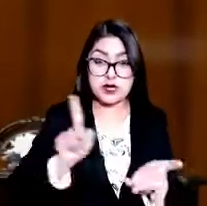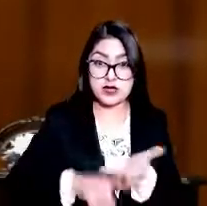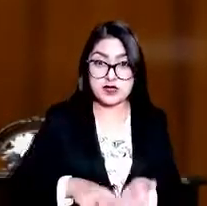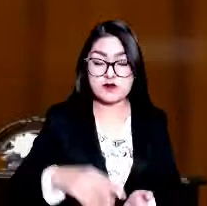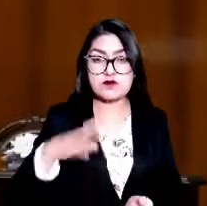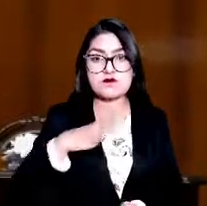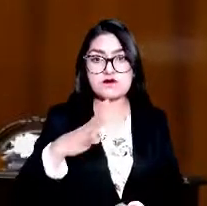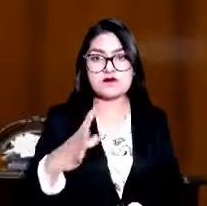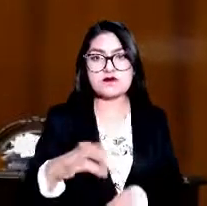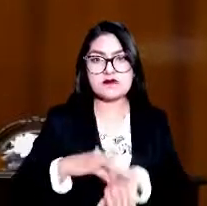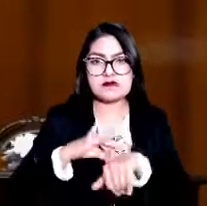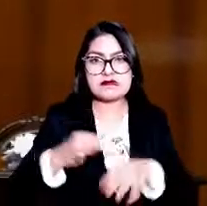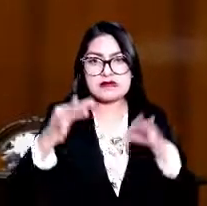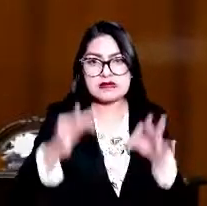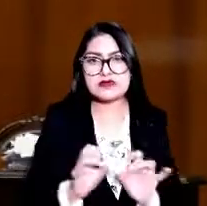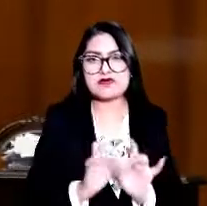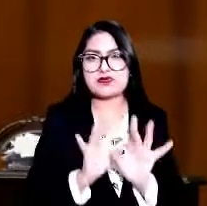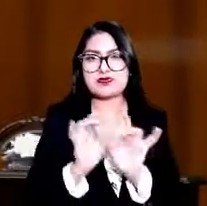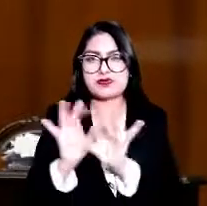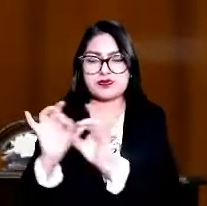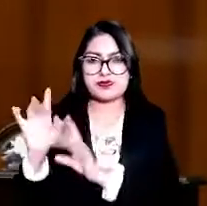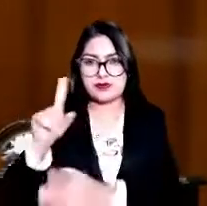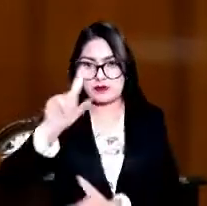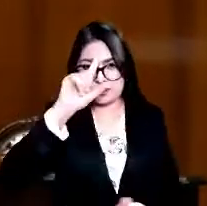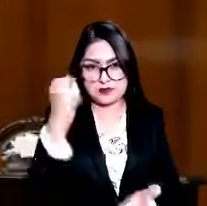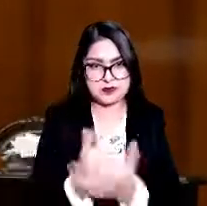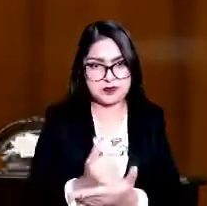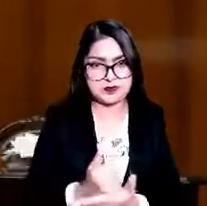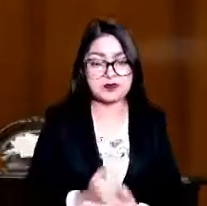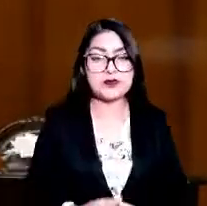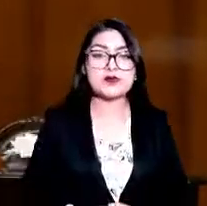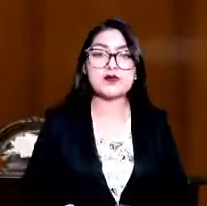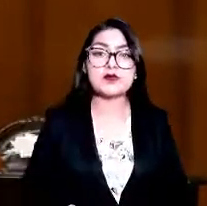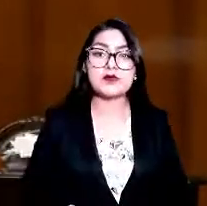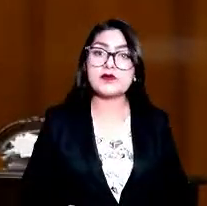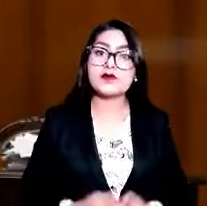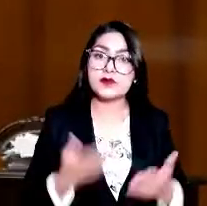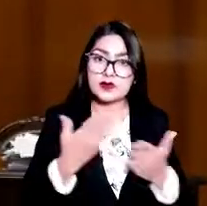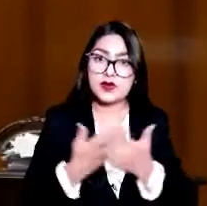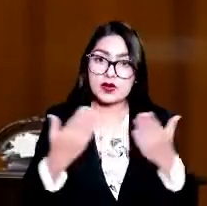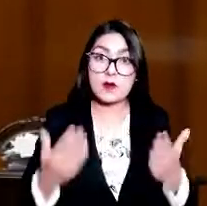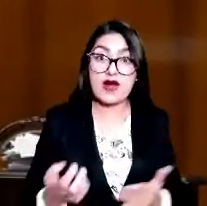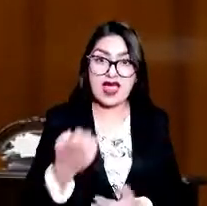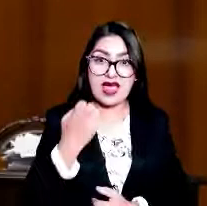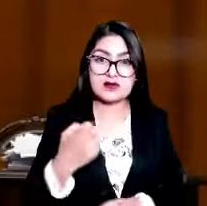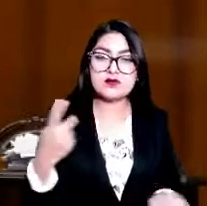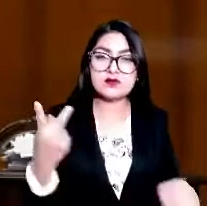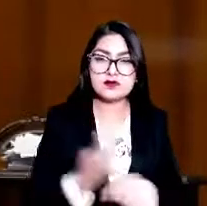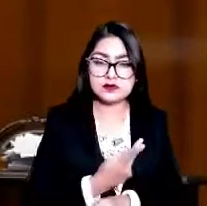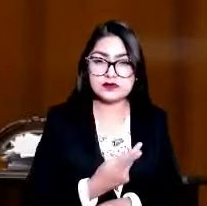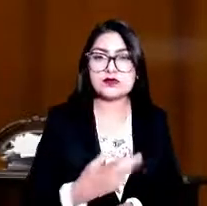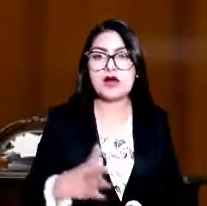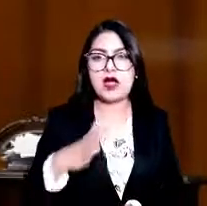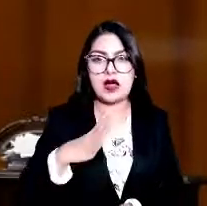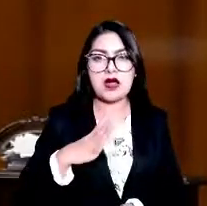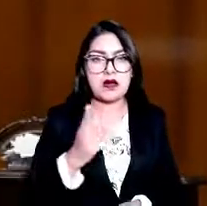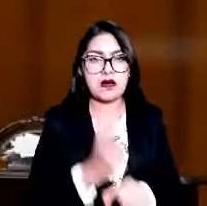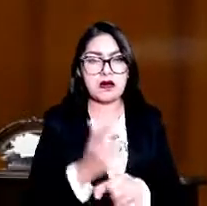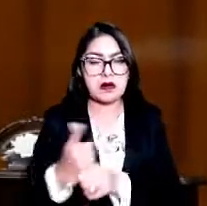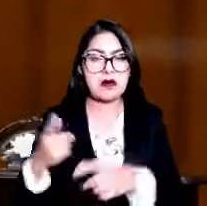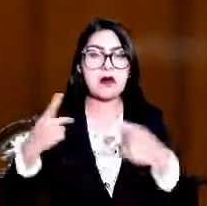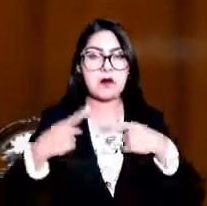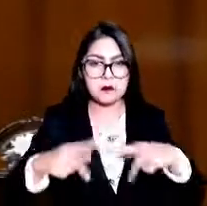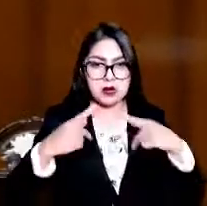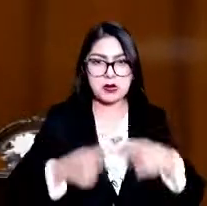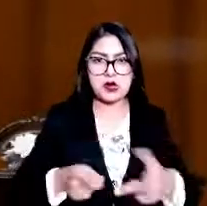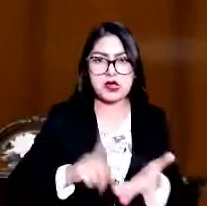tipo. Con ello, ha salido a relucir el lado más humano de la sociedad mexicana,